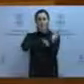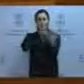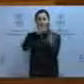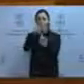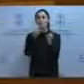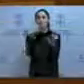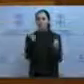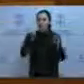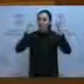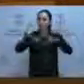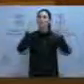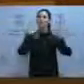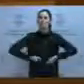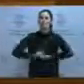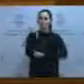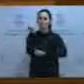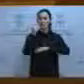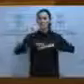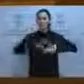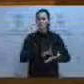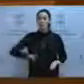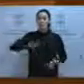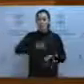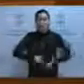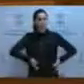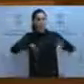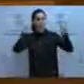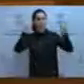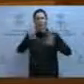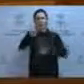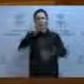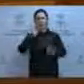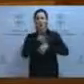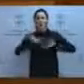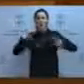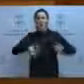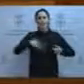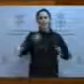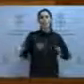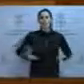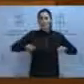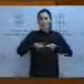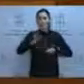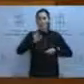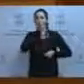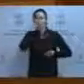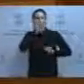llegó a establecer un acuerdo para que hubiese libertad de elección. Y a